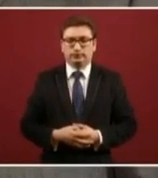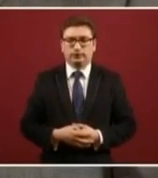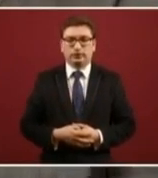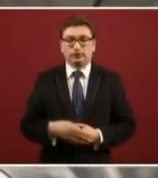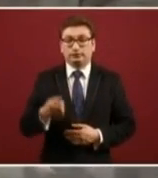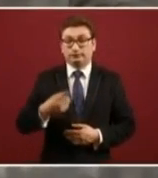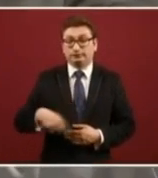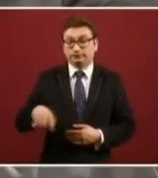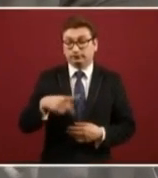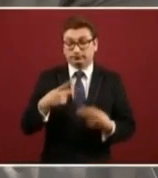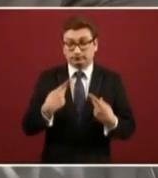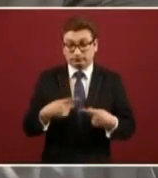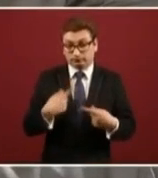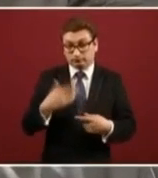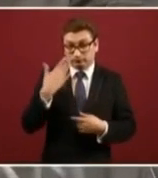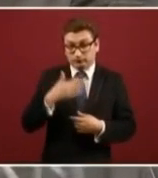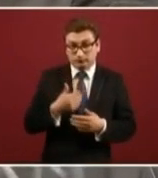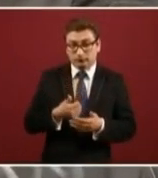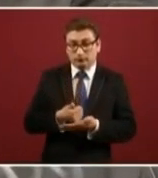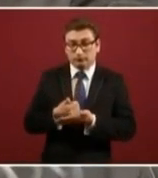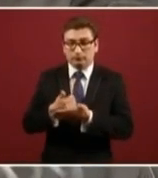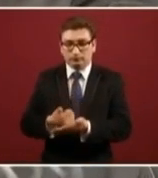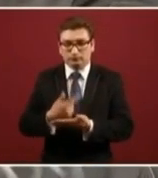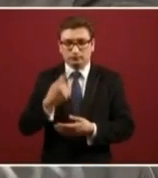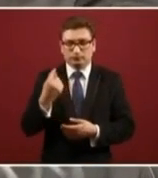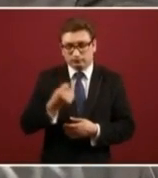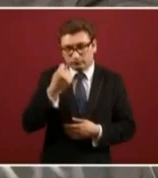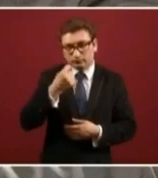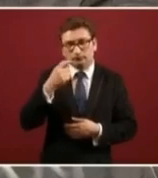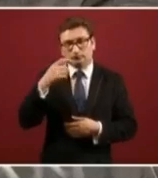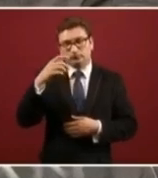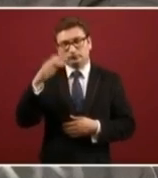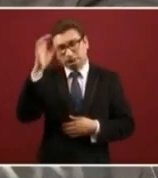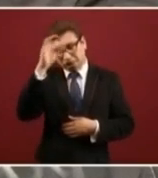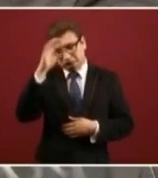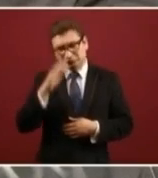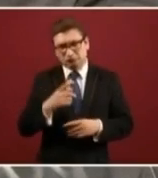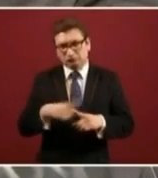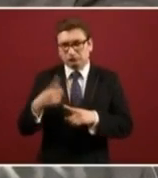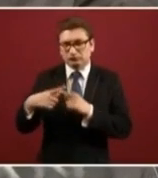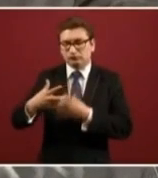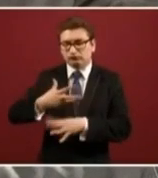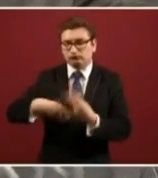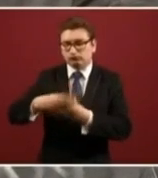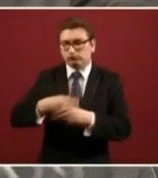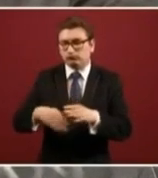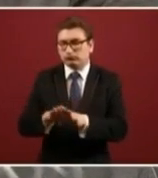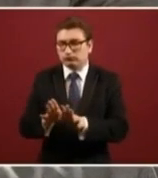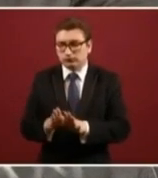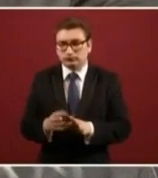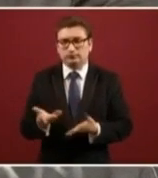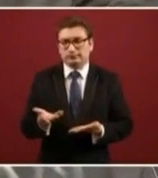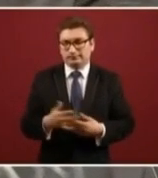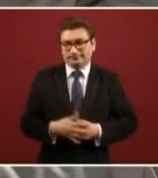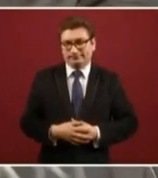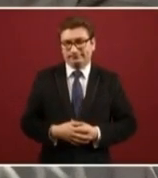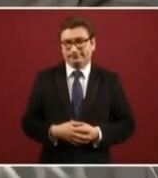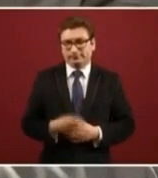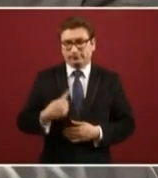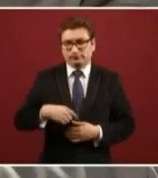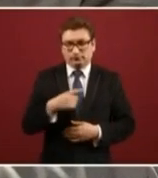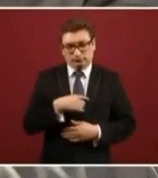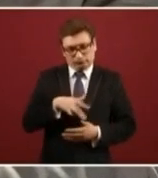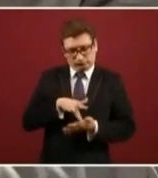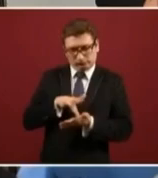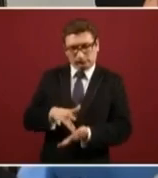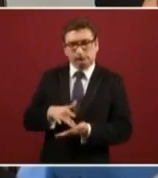del sustento técnico científico para estos avances. No podemos pensar en el incremento de la productividad si todo esto no viene no solamente